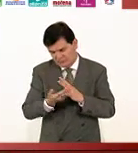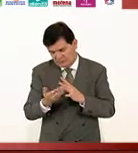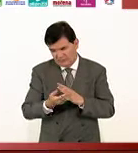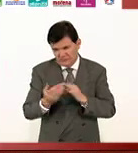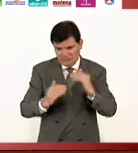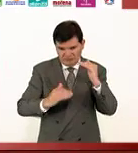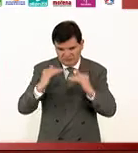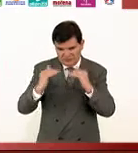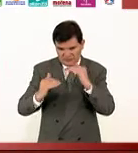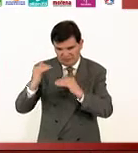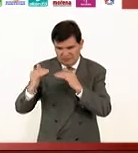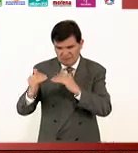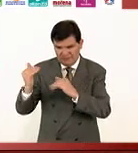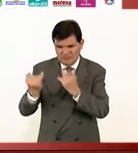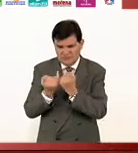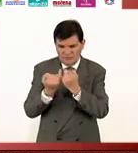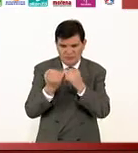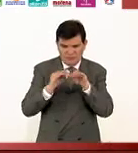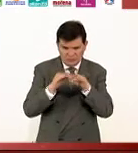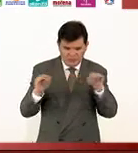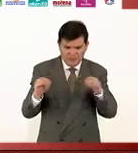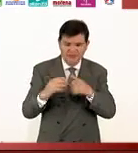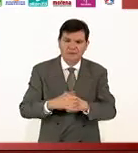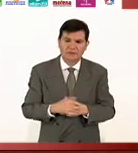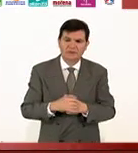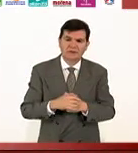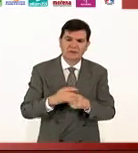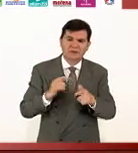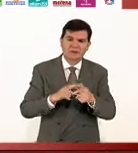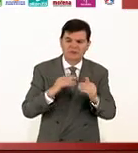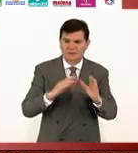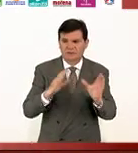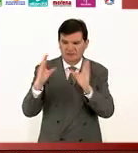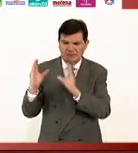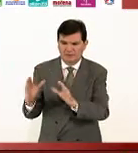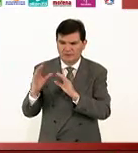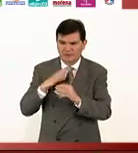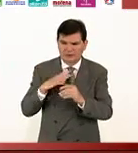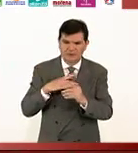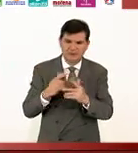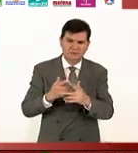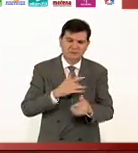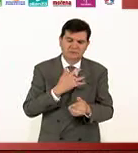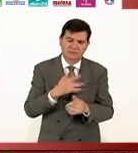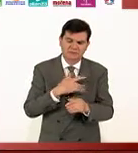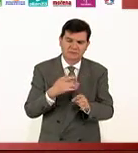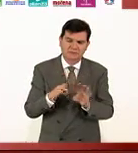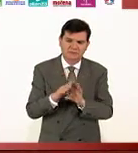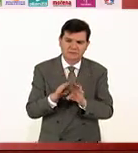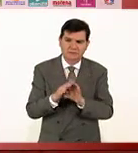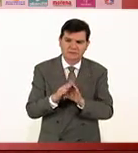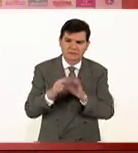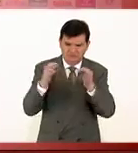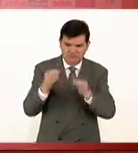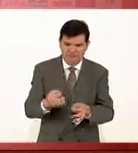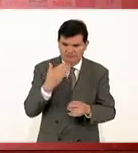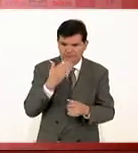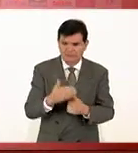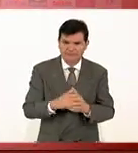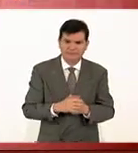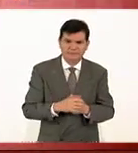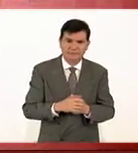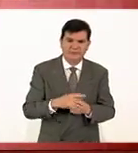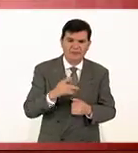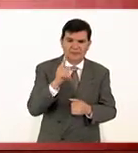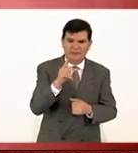manera equitativa, proporcional, en la siguiente gráfica tenemos la preferencia efectiva. Ahí